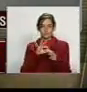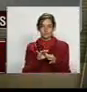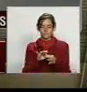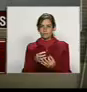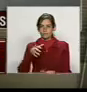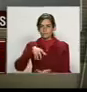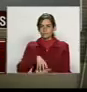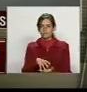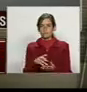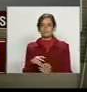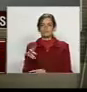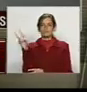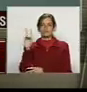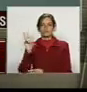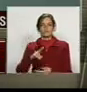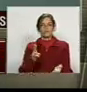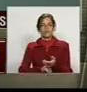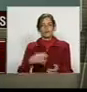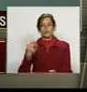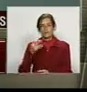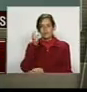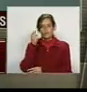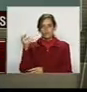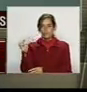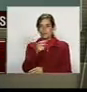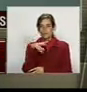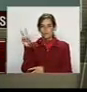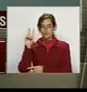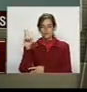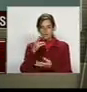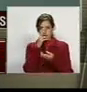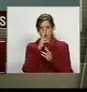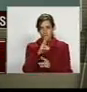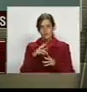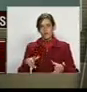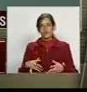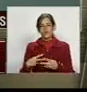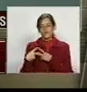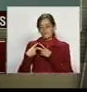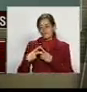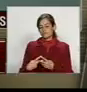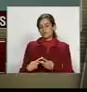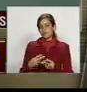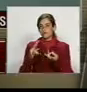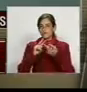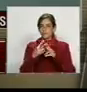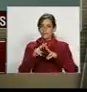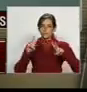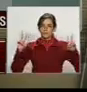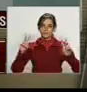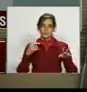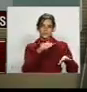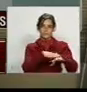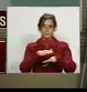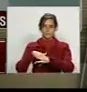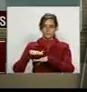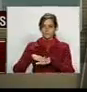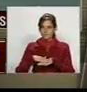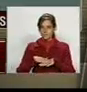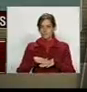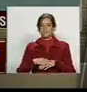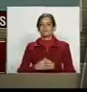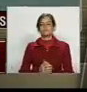Estado venezolano le garantiza al pueblo venezolano el respeto a su voluntad y paz y serenidad. Así que el llamado es para